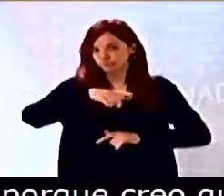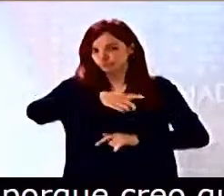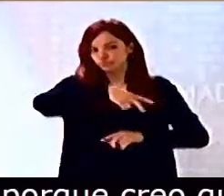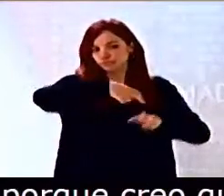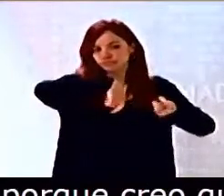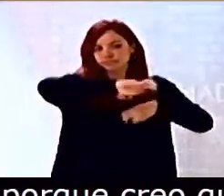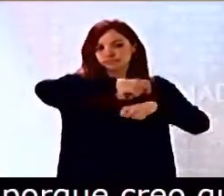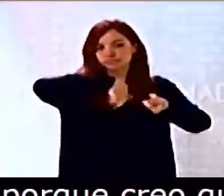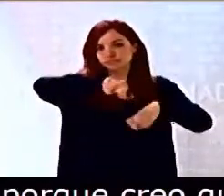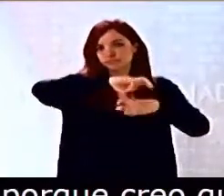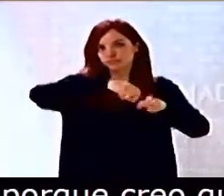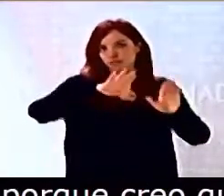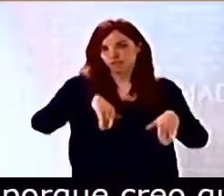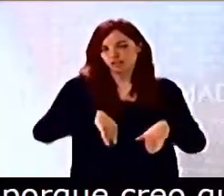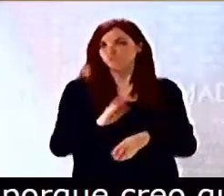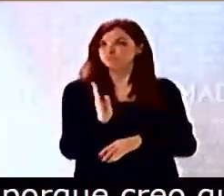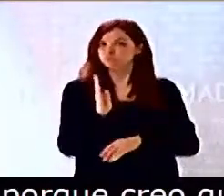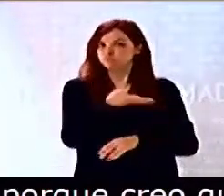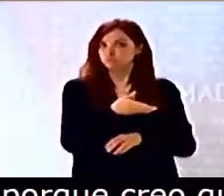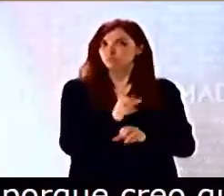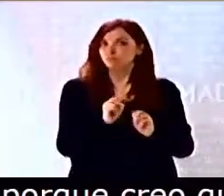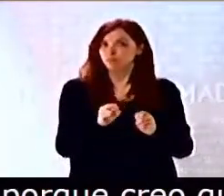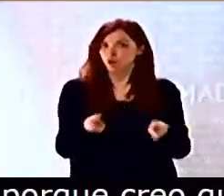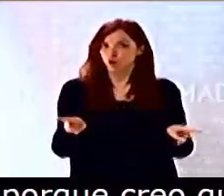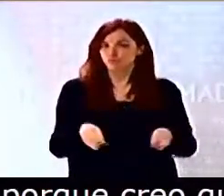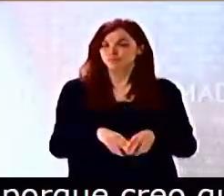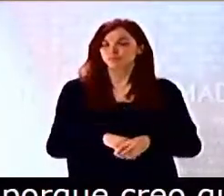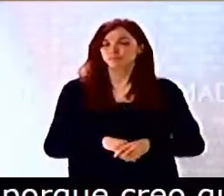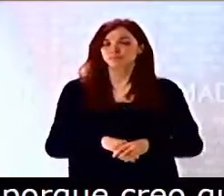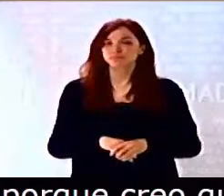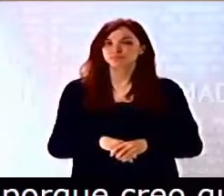que sea perjudicial para el resto.